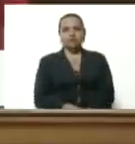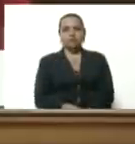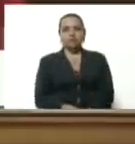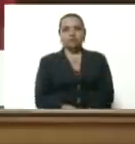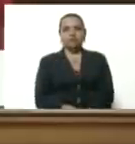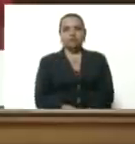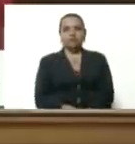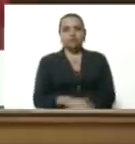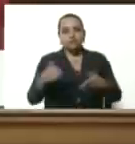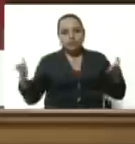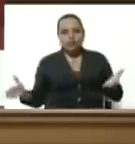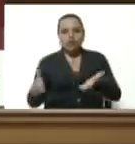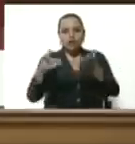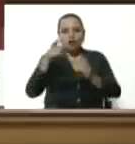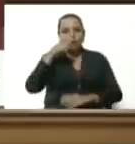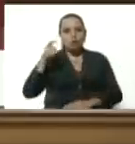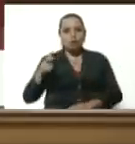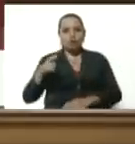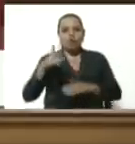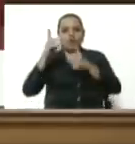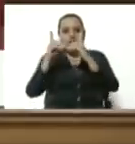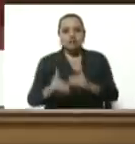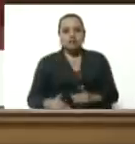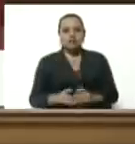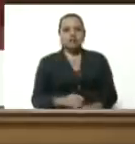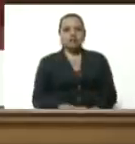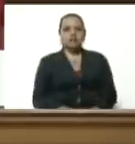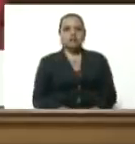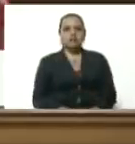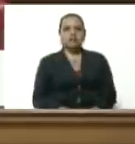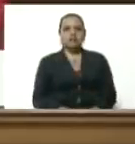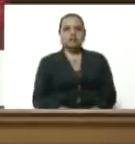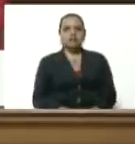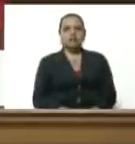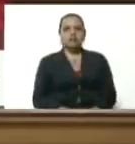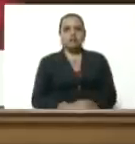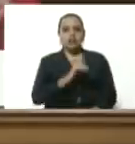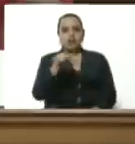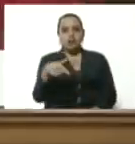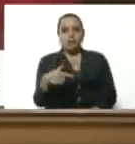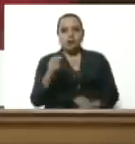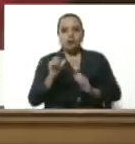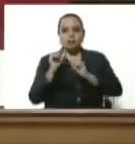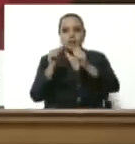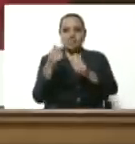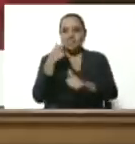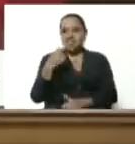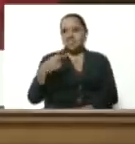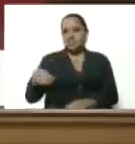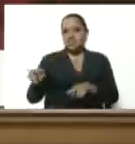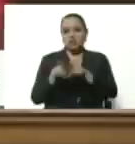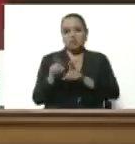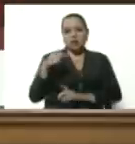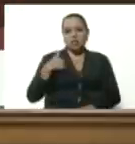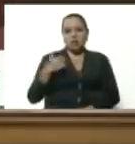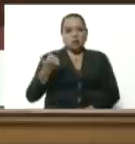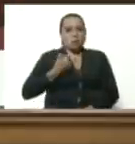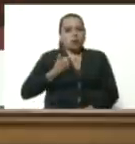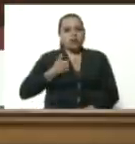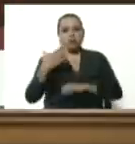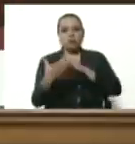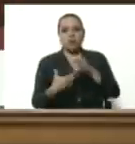y empujan a los pueblos a tomar decisiones. Y después comienzan a acusarnos, como nos acusan a nosotros, de cualquier